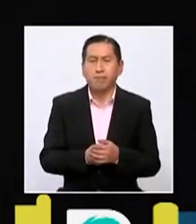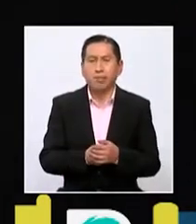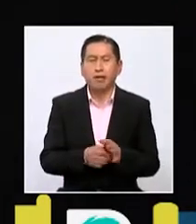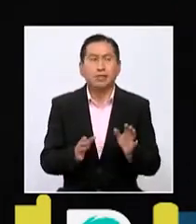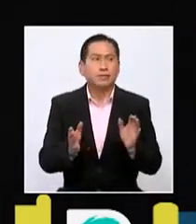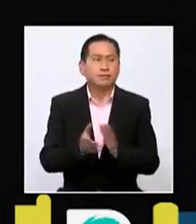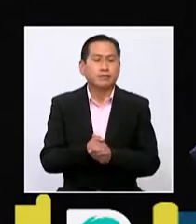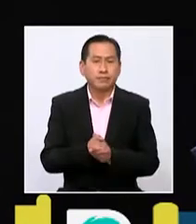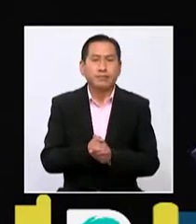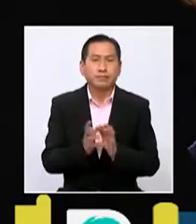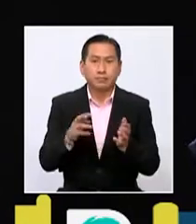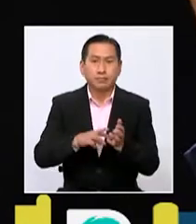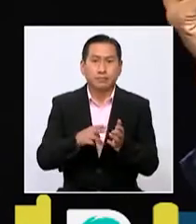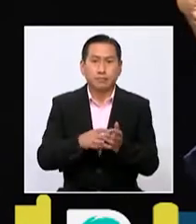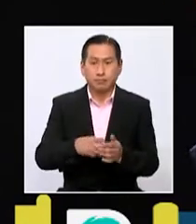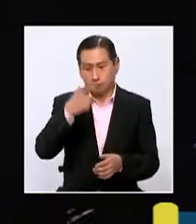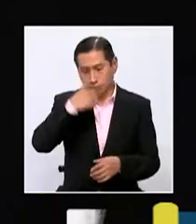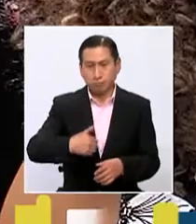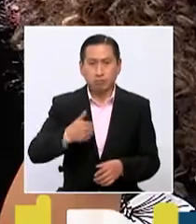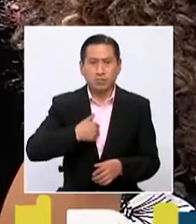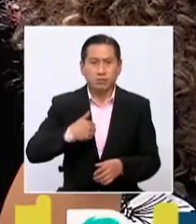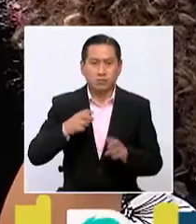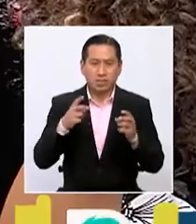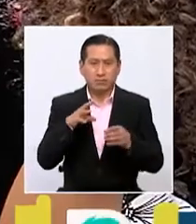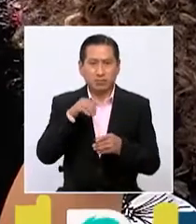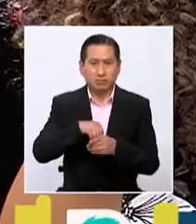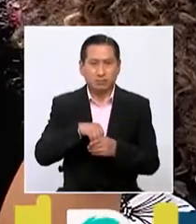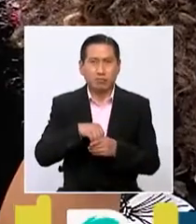mira, en lo personal y en lo corporativo,